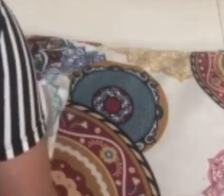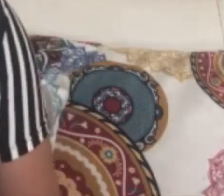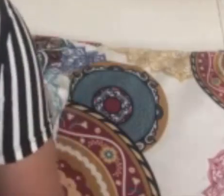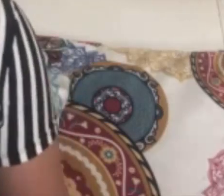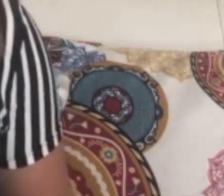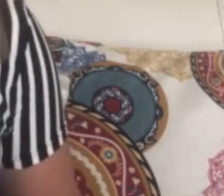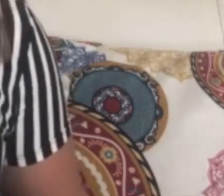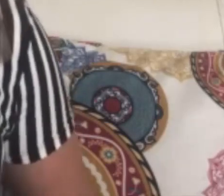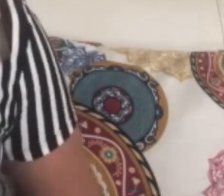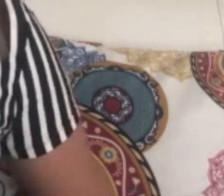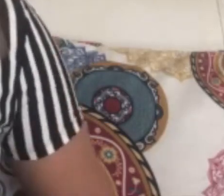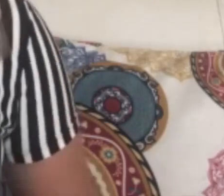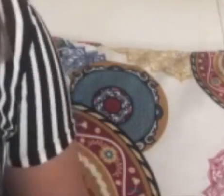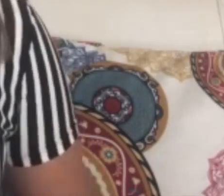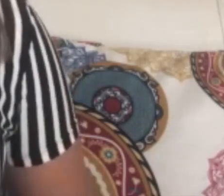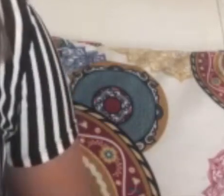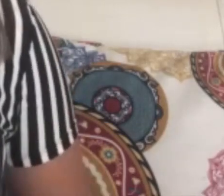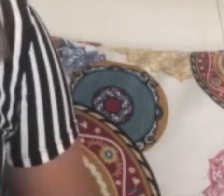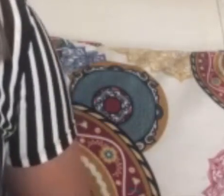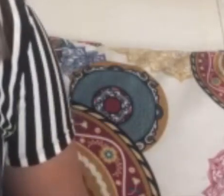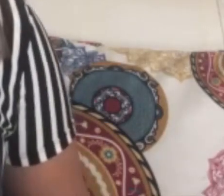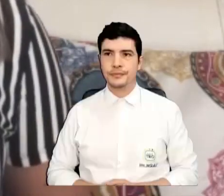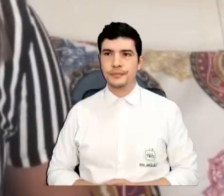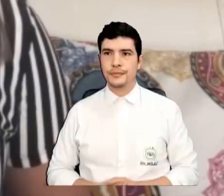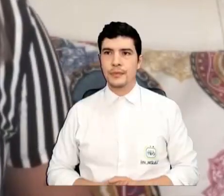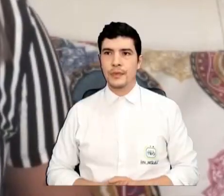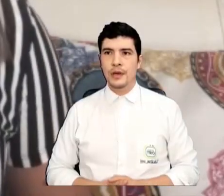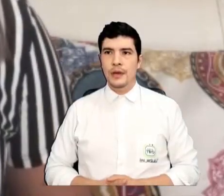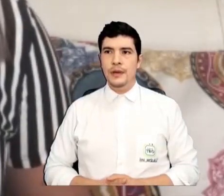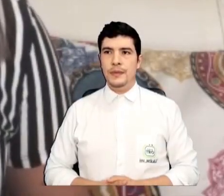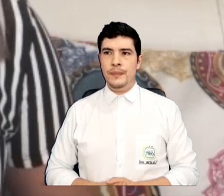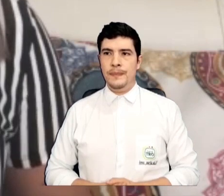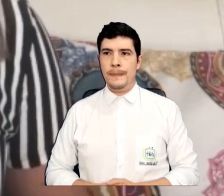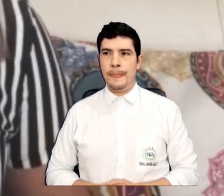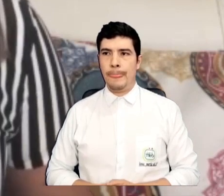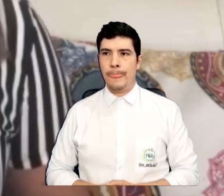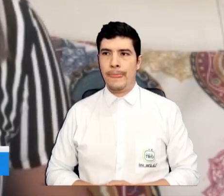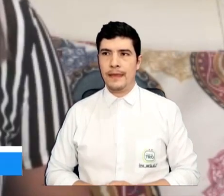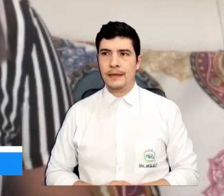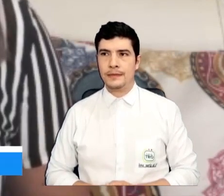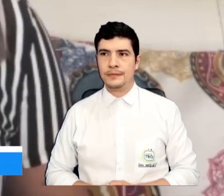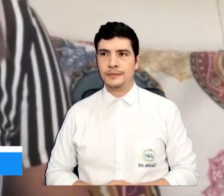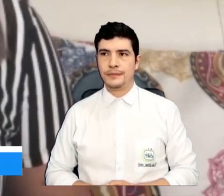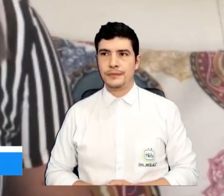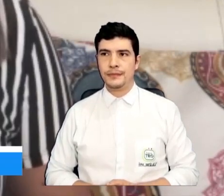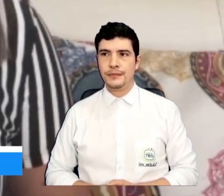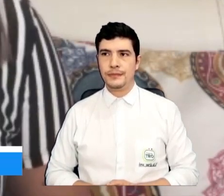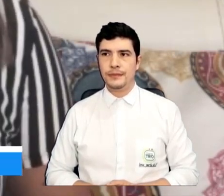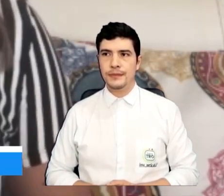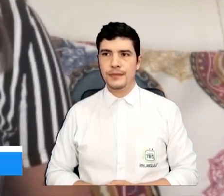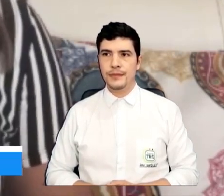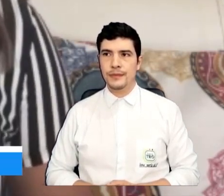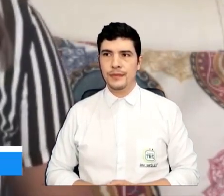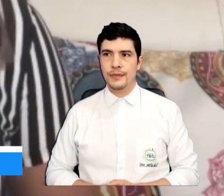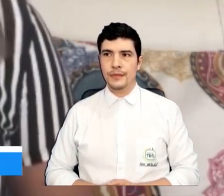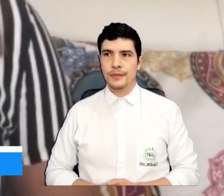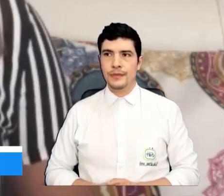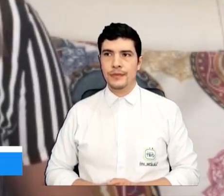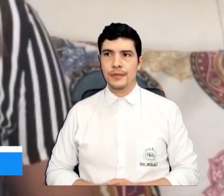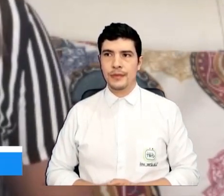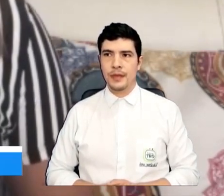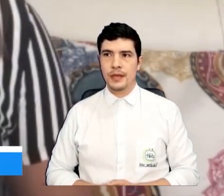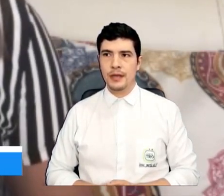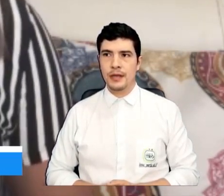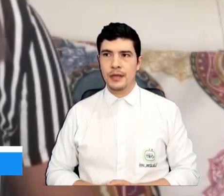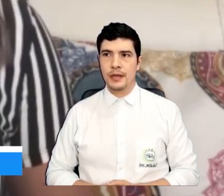Uno de esos casos de falta de conectividad ocurre en la vereda Bochagá, zona rural del municipio de Toledo, en norte de Santander, donde los docentes y